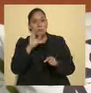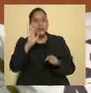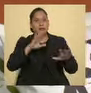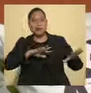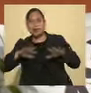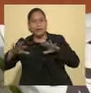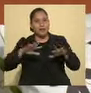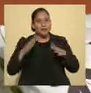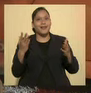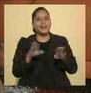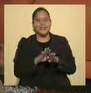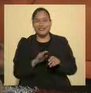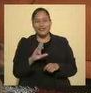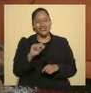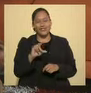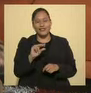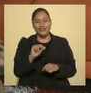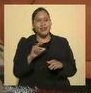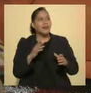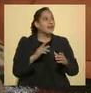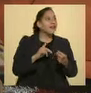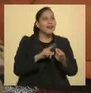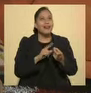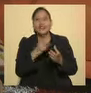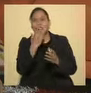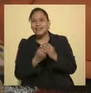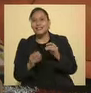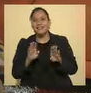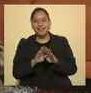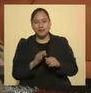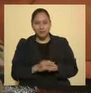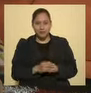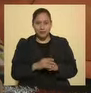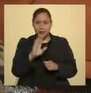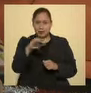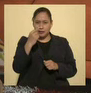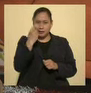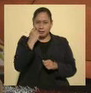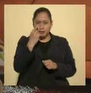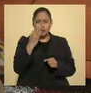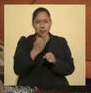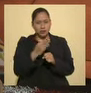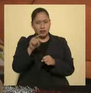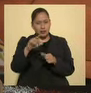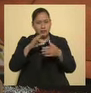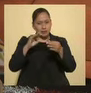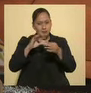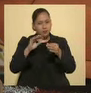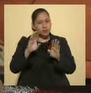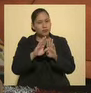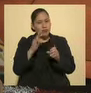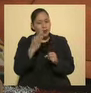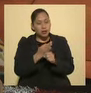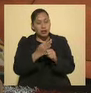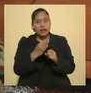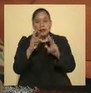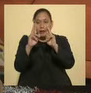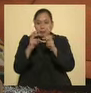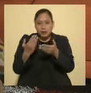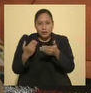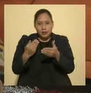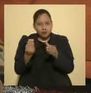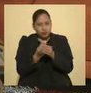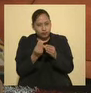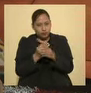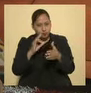sismo. Claro, no sepamos para dónde huir. Oye, justamente ahorita mencionabas, antes de entrar al aire,